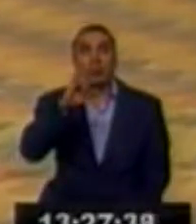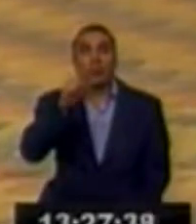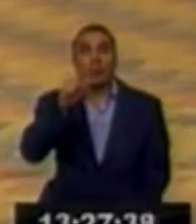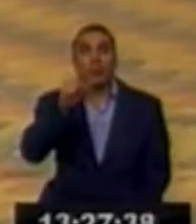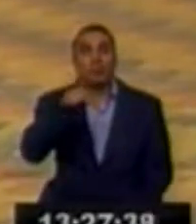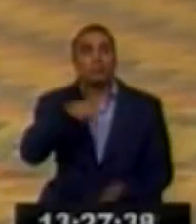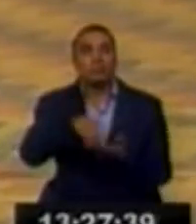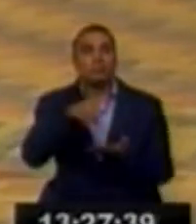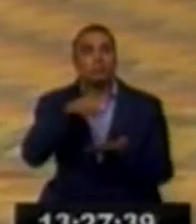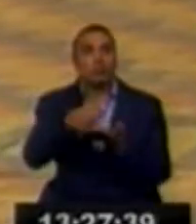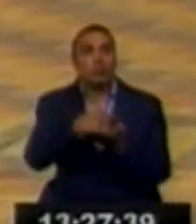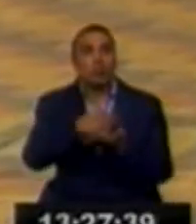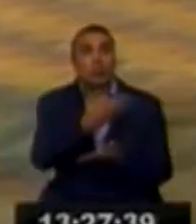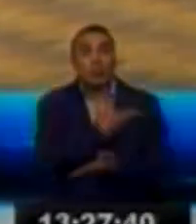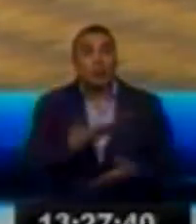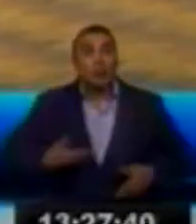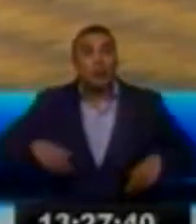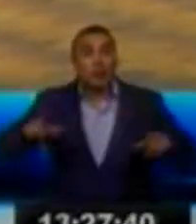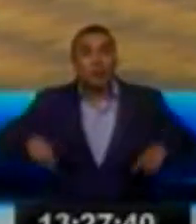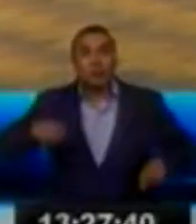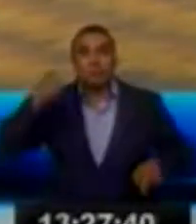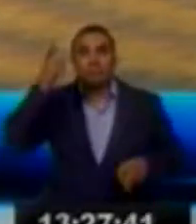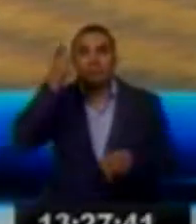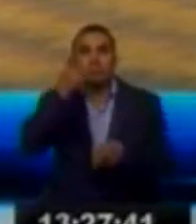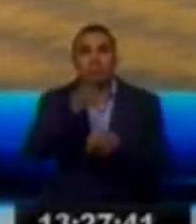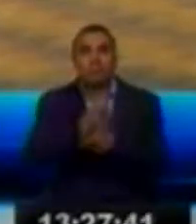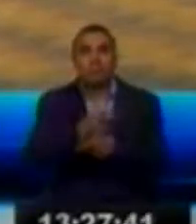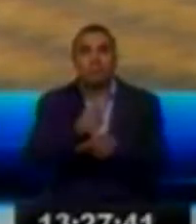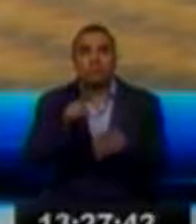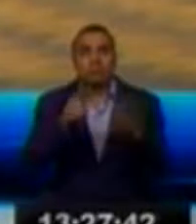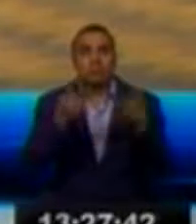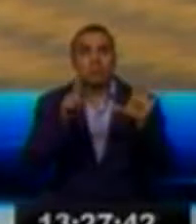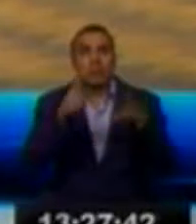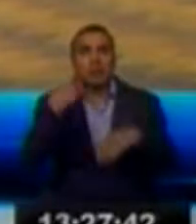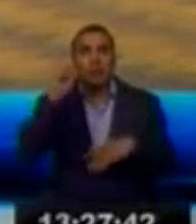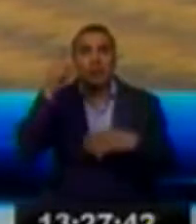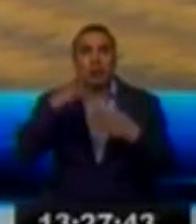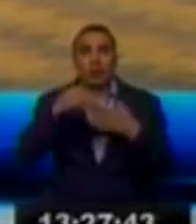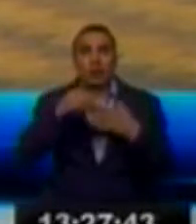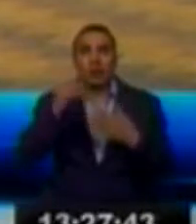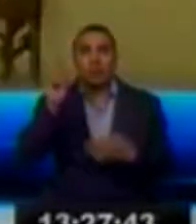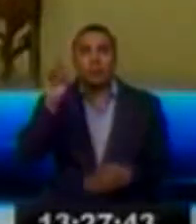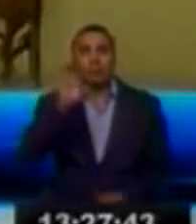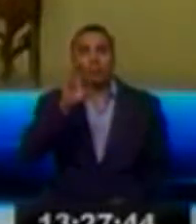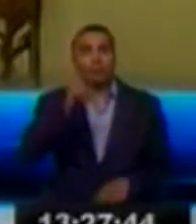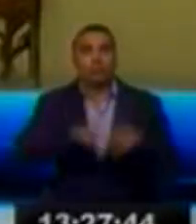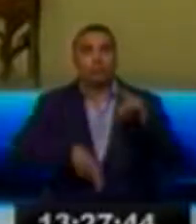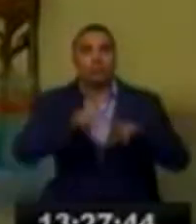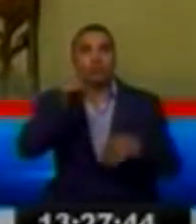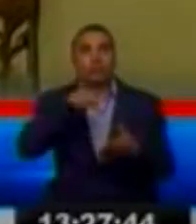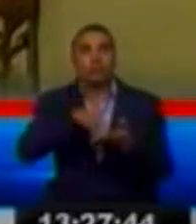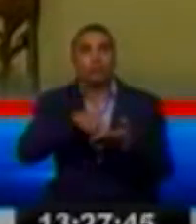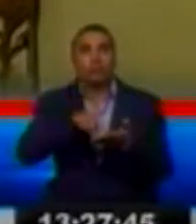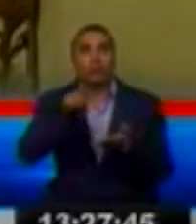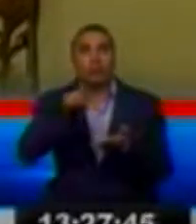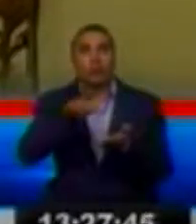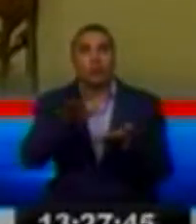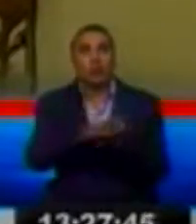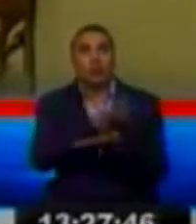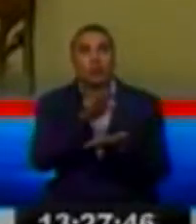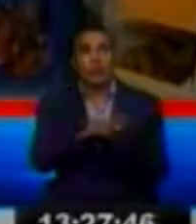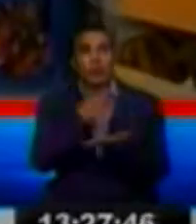El presidente Lenín Moreno ordenó que se destinen 6 millones de dólares para la construcción de una escuela